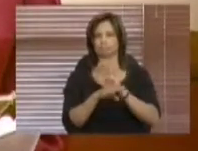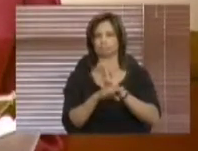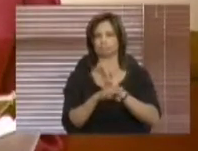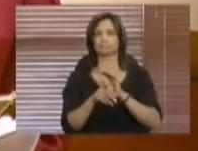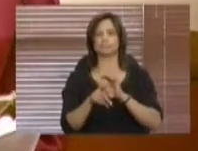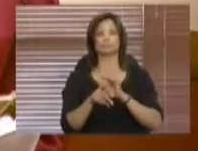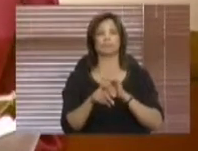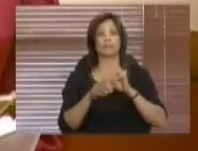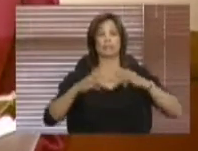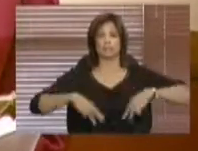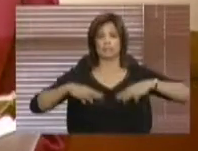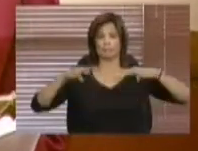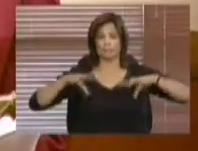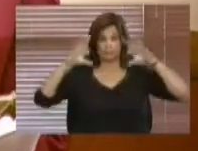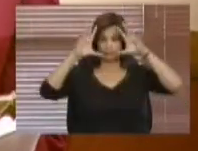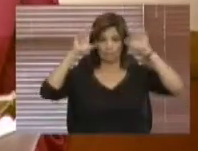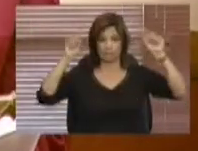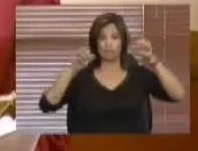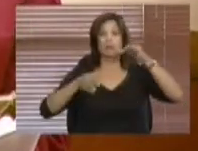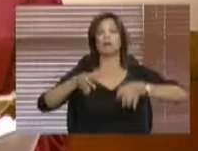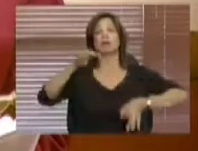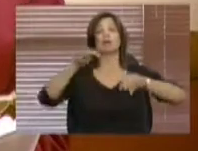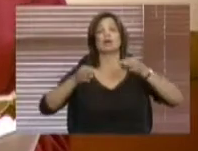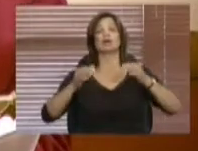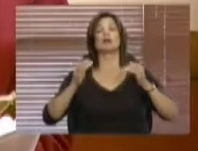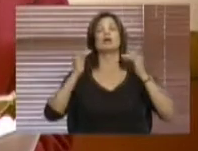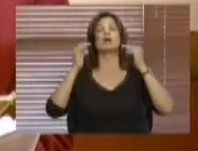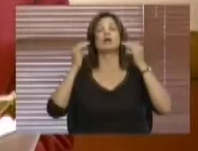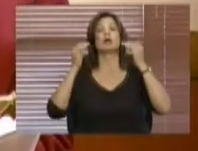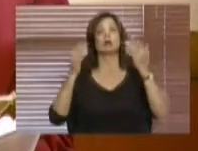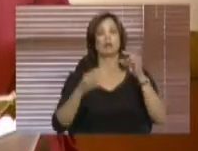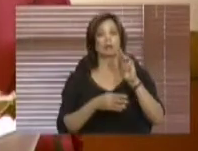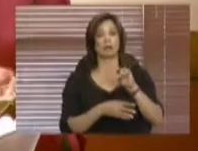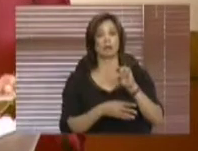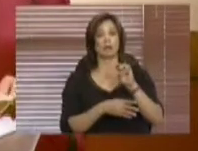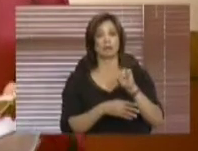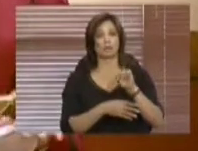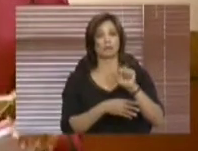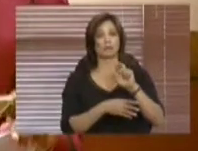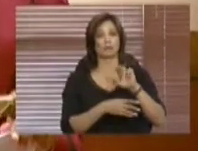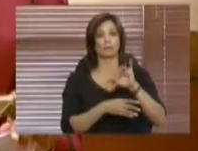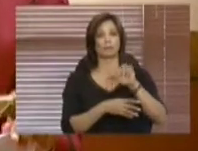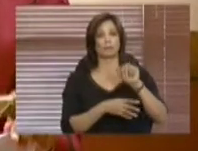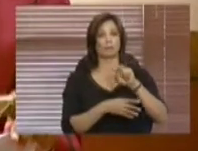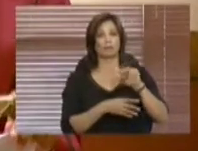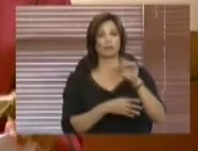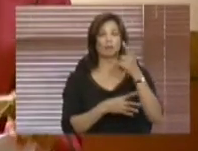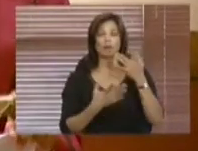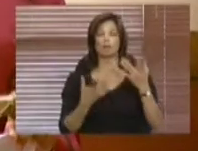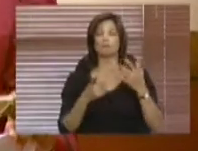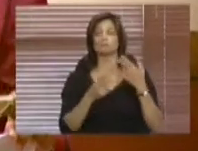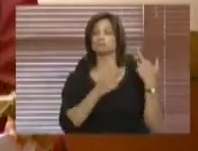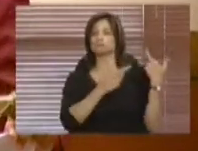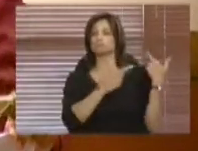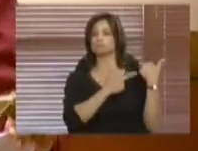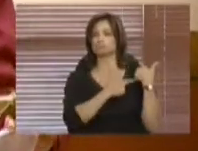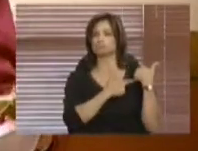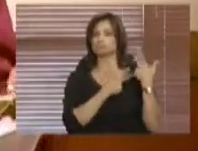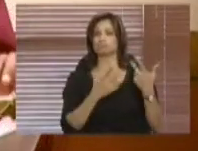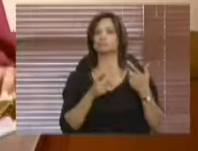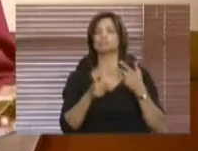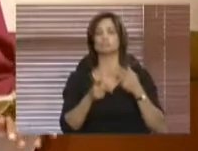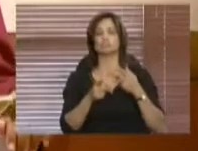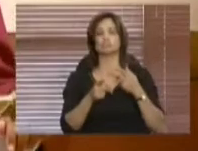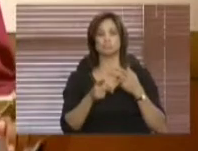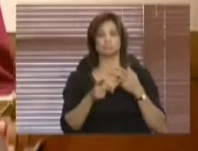El magistrado presidente de la Suprema Corte de Justicia, Mariano Germán Mejía, en su responsable y